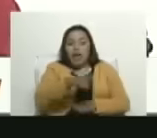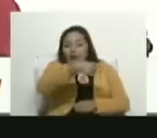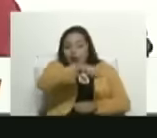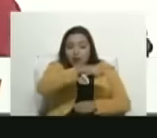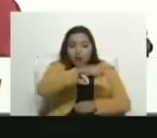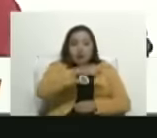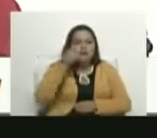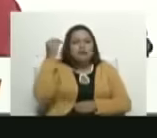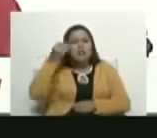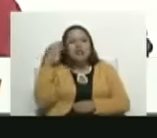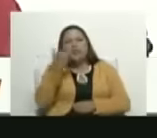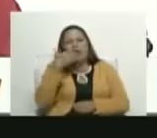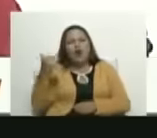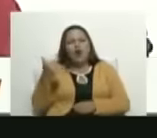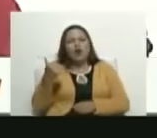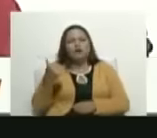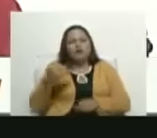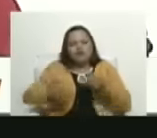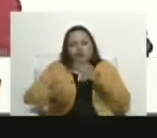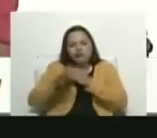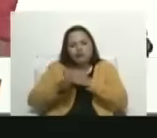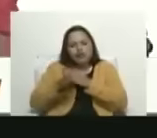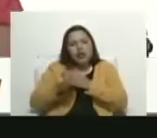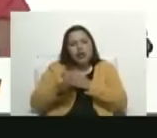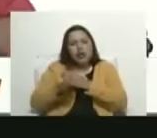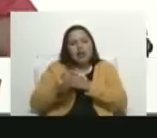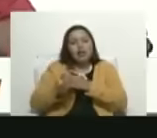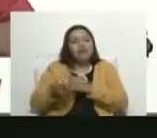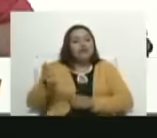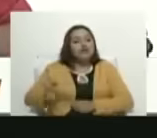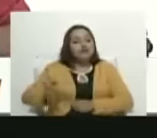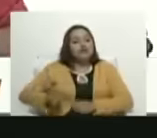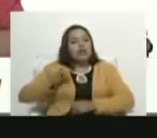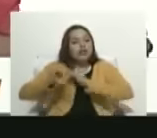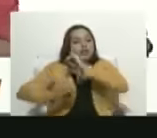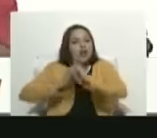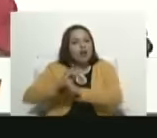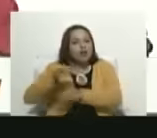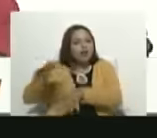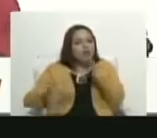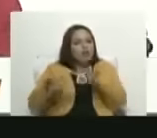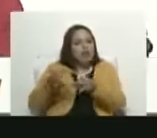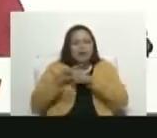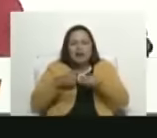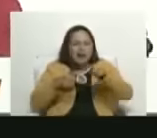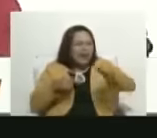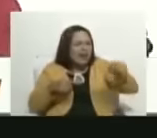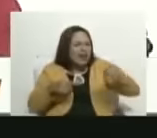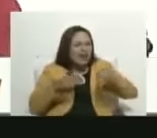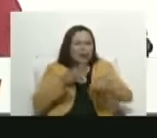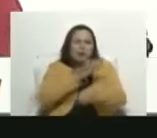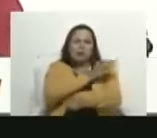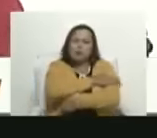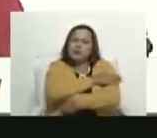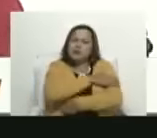Si creen que lo mejor es la Corte Internacional de Justicia. Pero ellos no tienen, ¿cómo digo esa palabra?